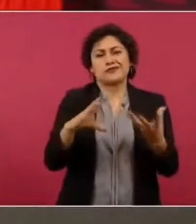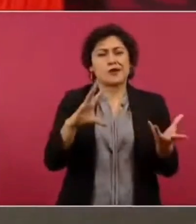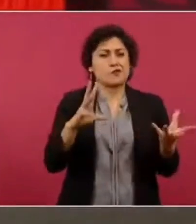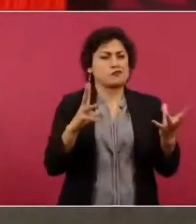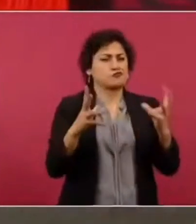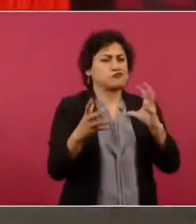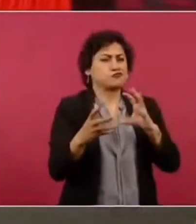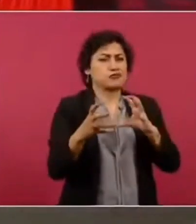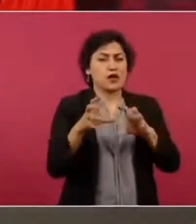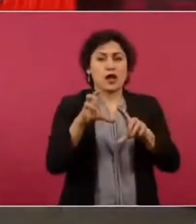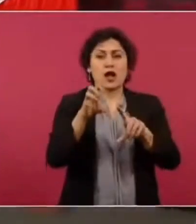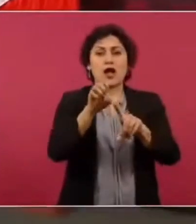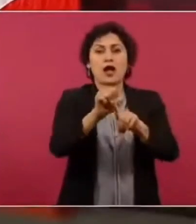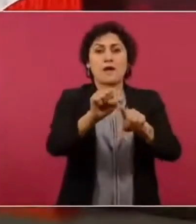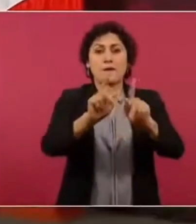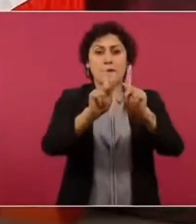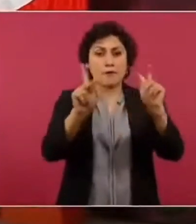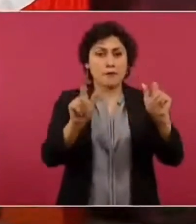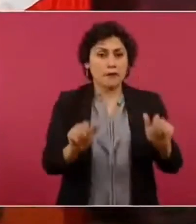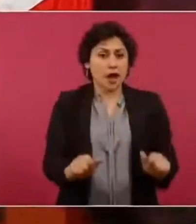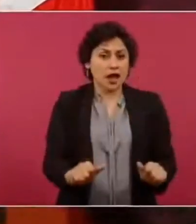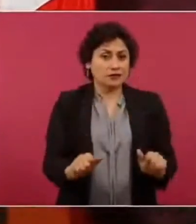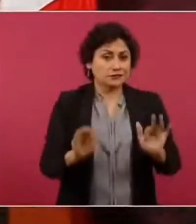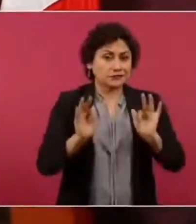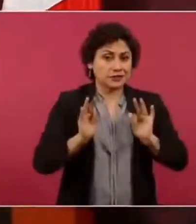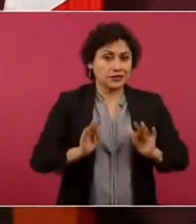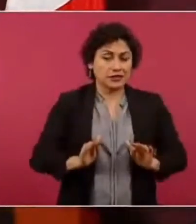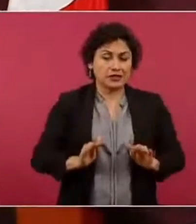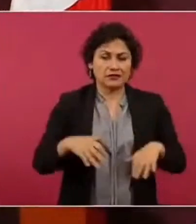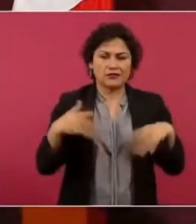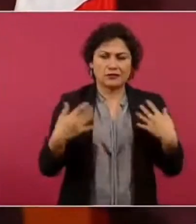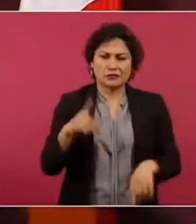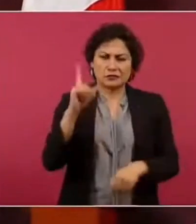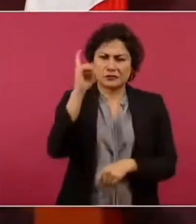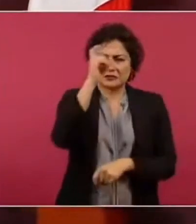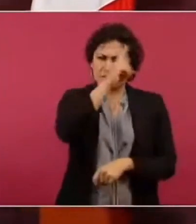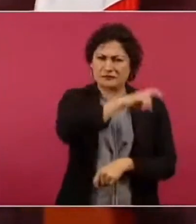no haya violencia, el que no haya homicidios.